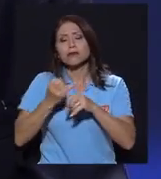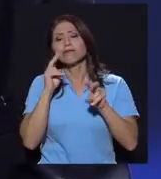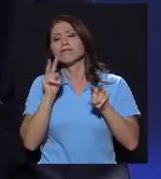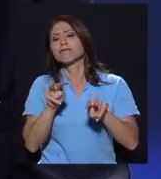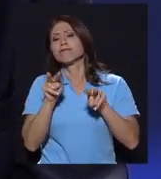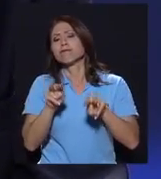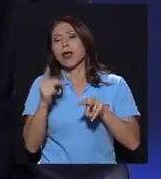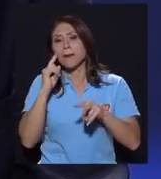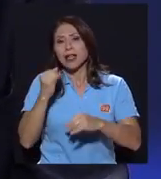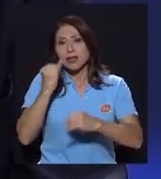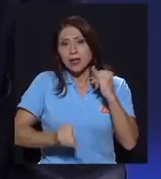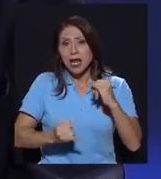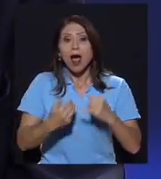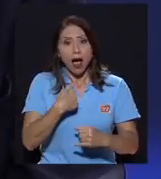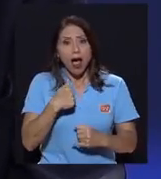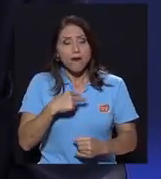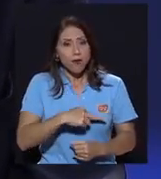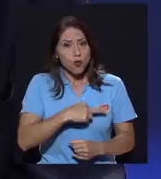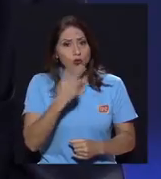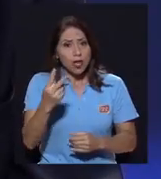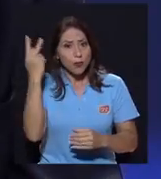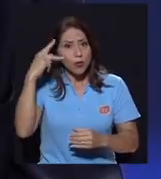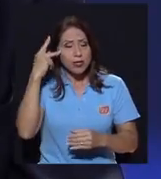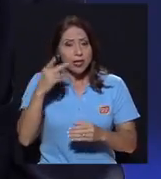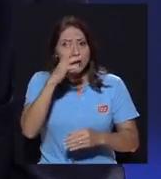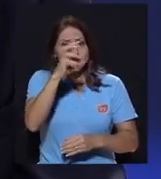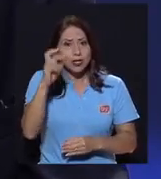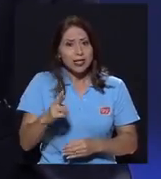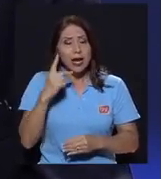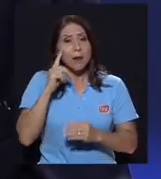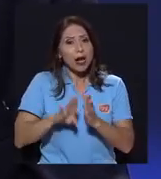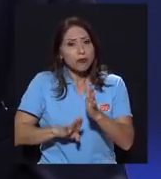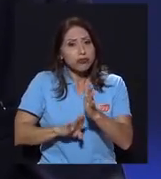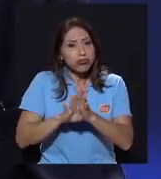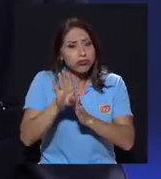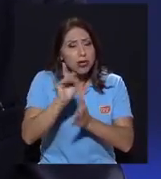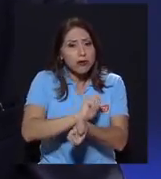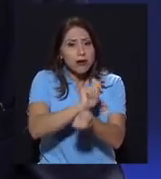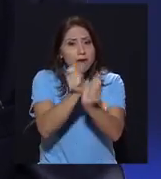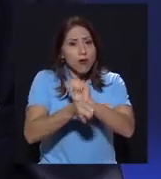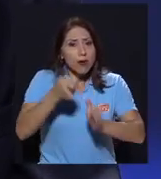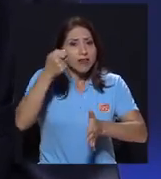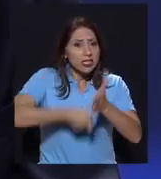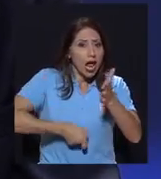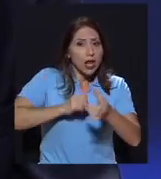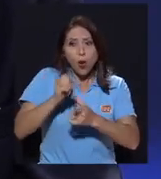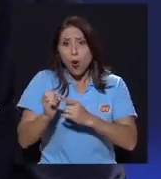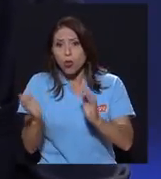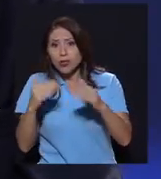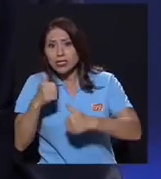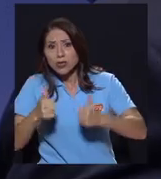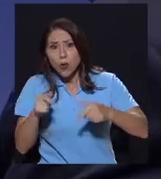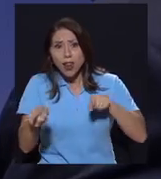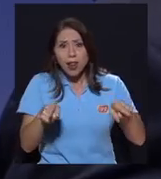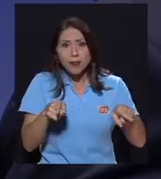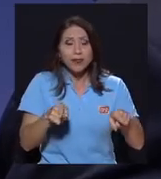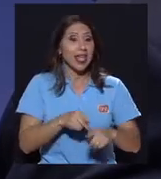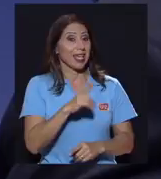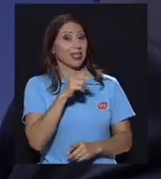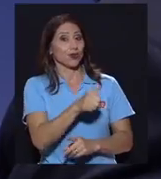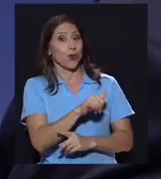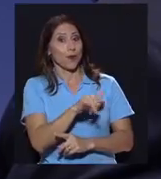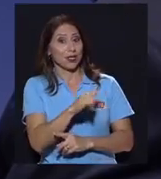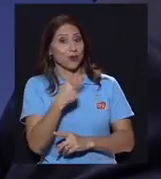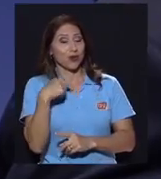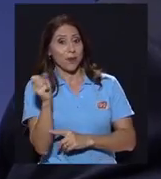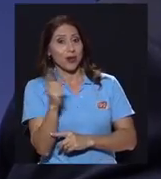para determinar existe voluntad política en costa rica para avanzar en la reforma fiscal o no le existe ya que eso mismo se lo pregunte a